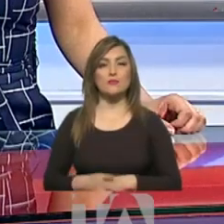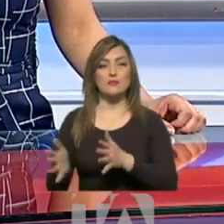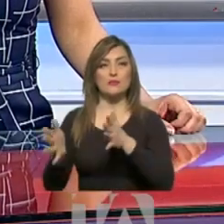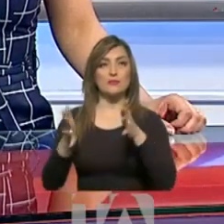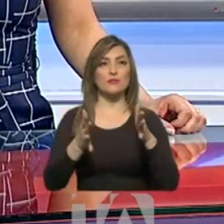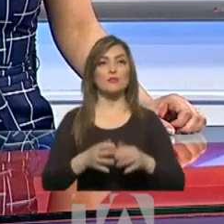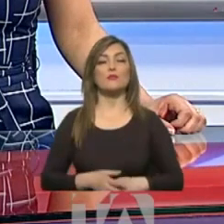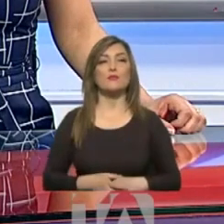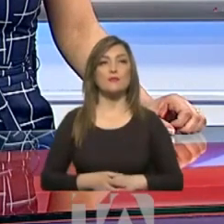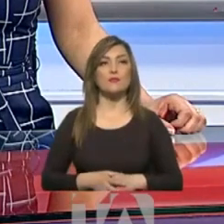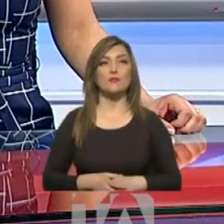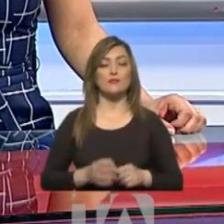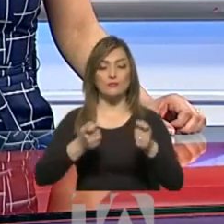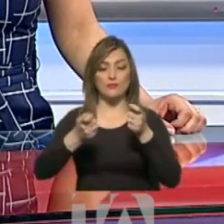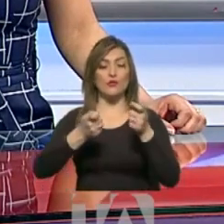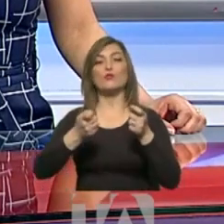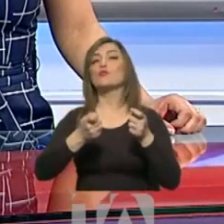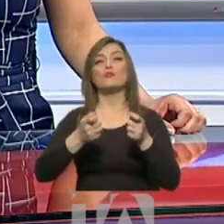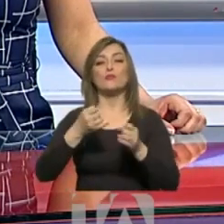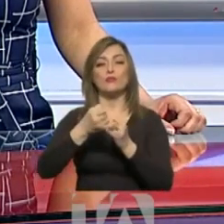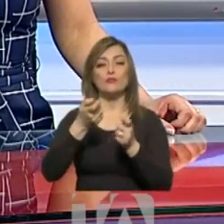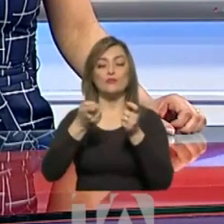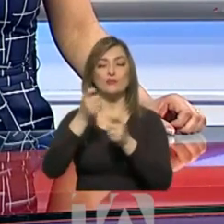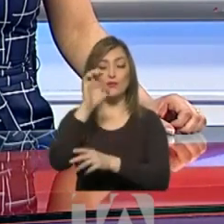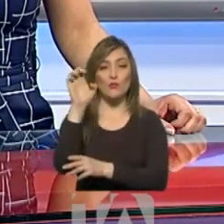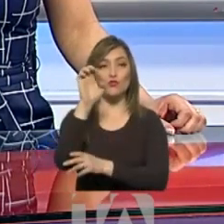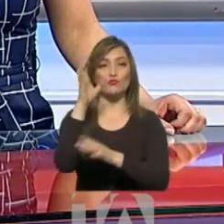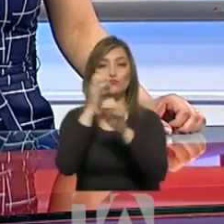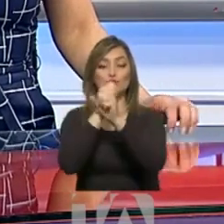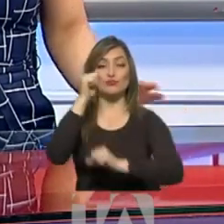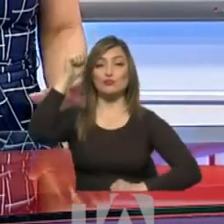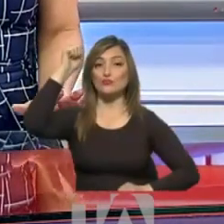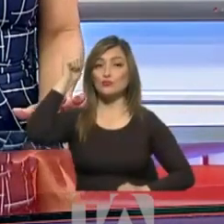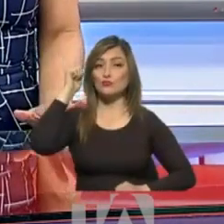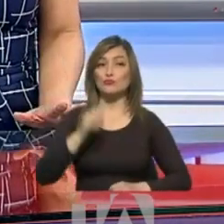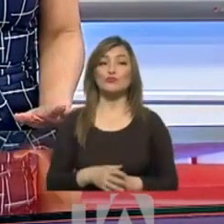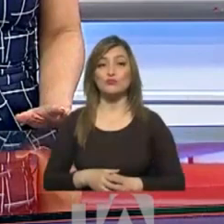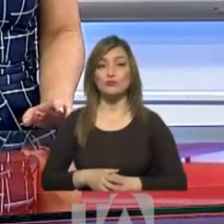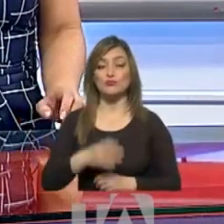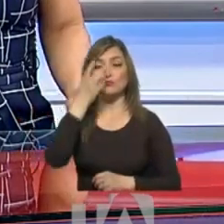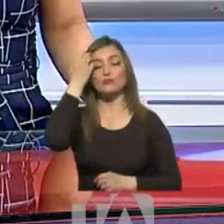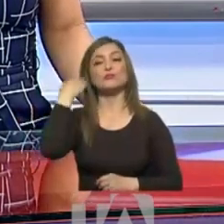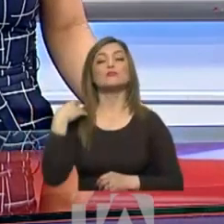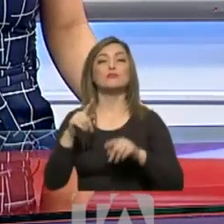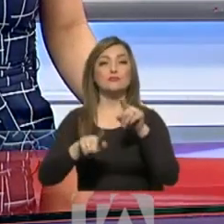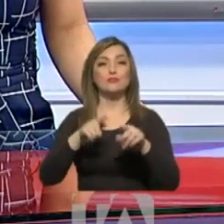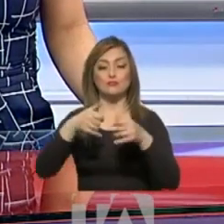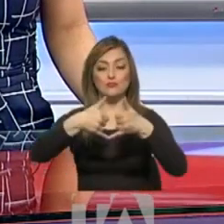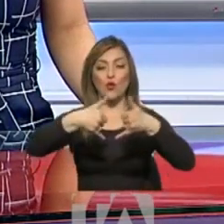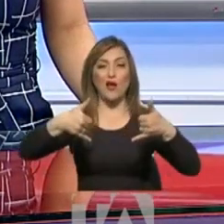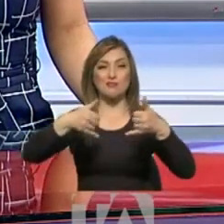Y se realizaron los últimos operativos de control del estado de excepción durante la noche de ayer. Se registraron establecimientos